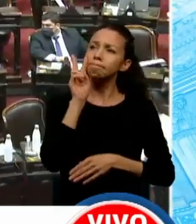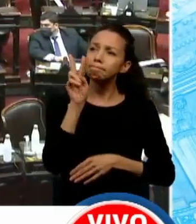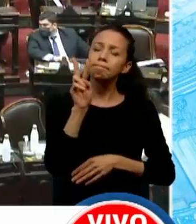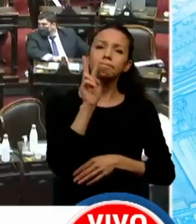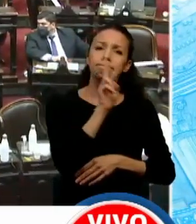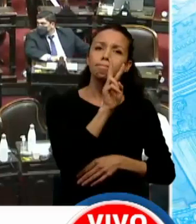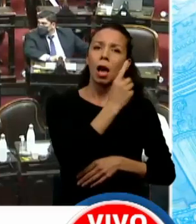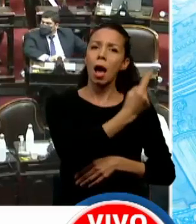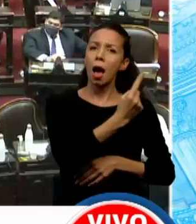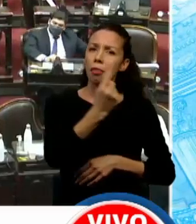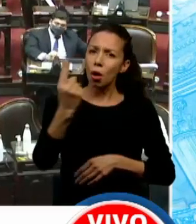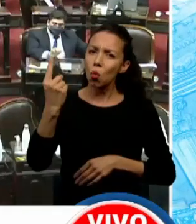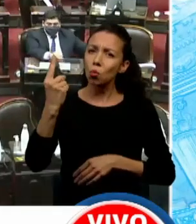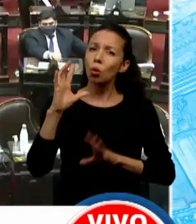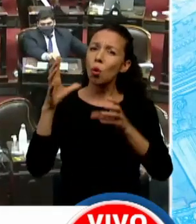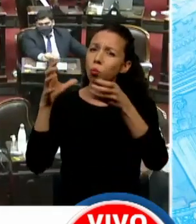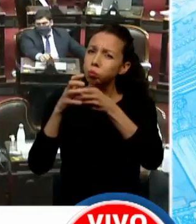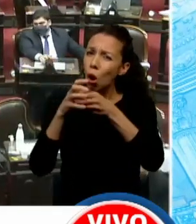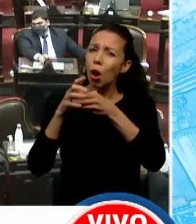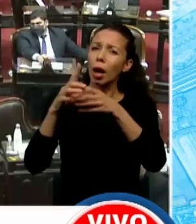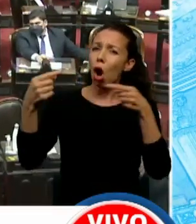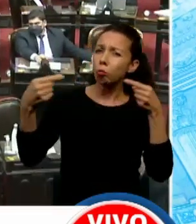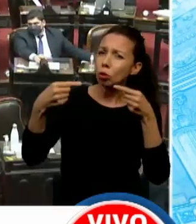del bloque mayoritario de la oposición,